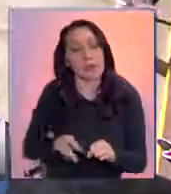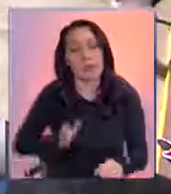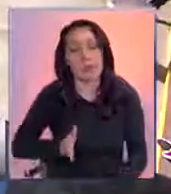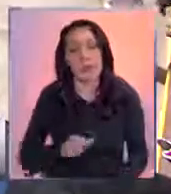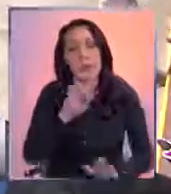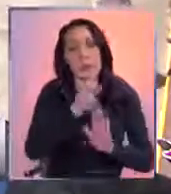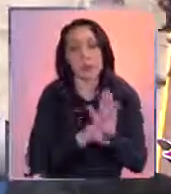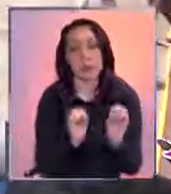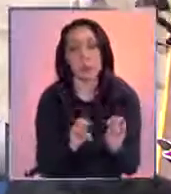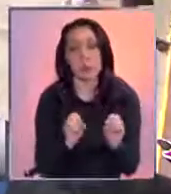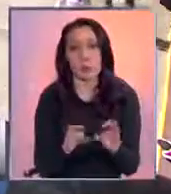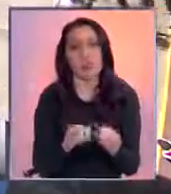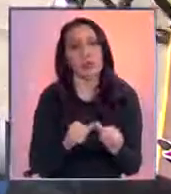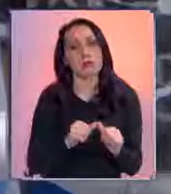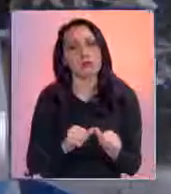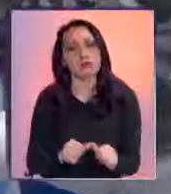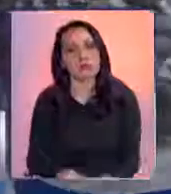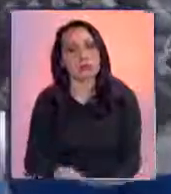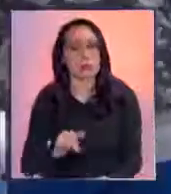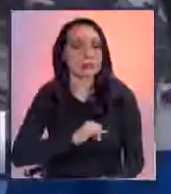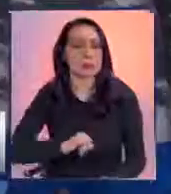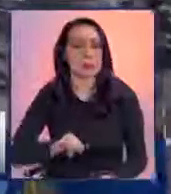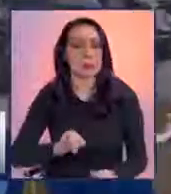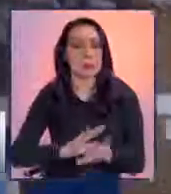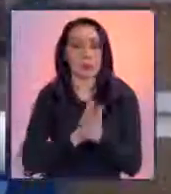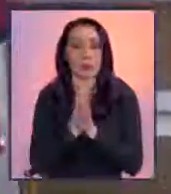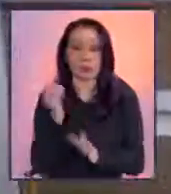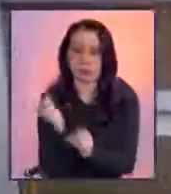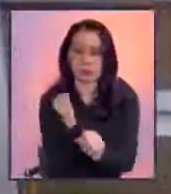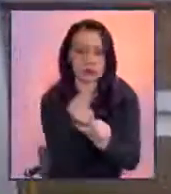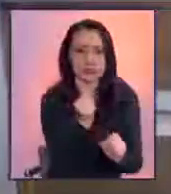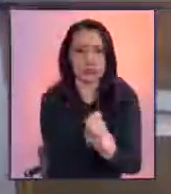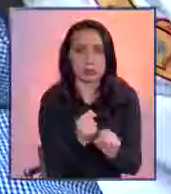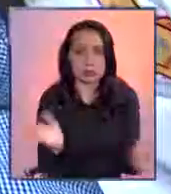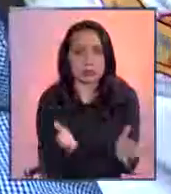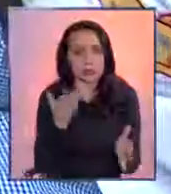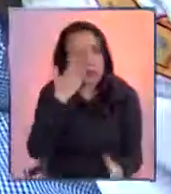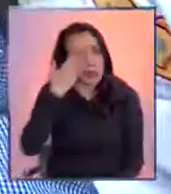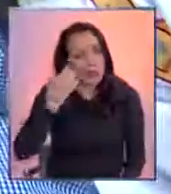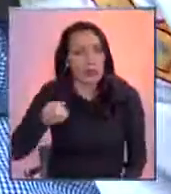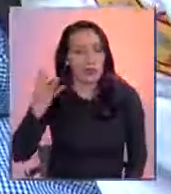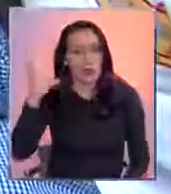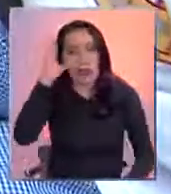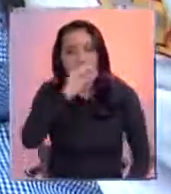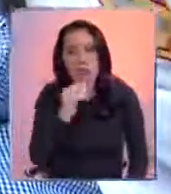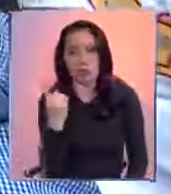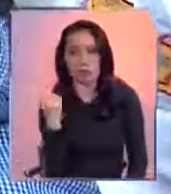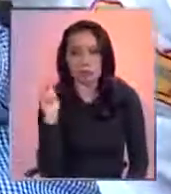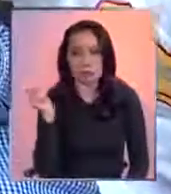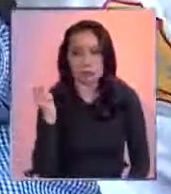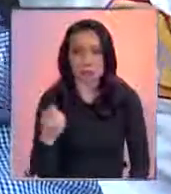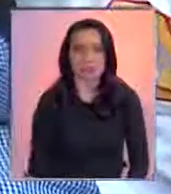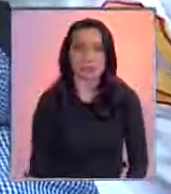proyecto educativo que los mantiene en pie, con todos trabajando para olvidar la noche del 11.